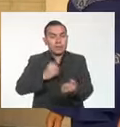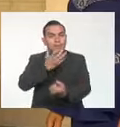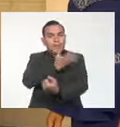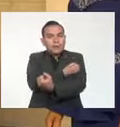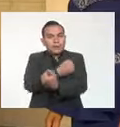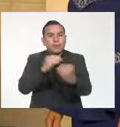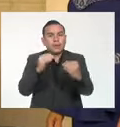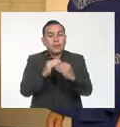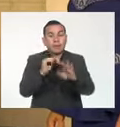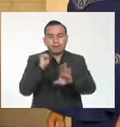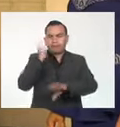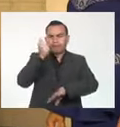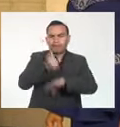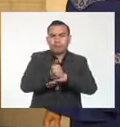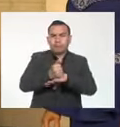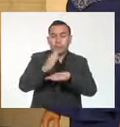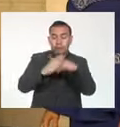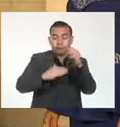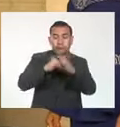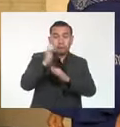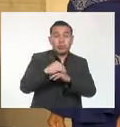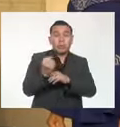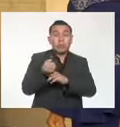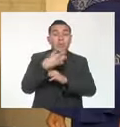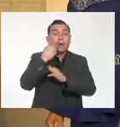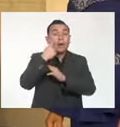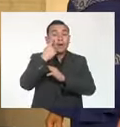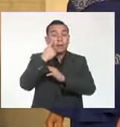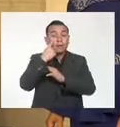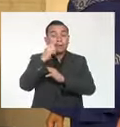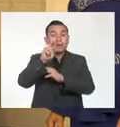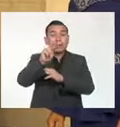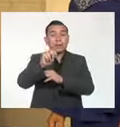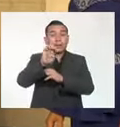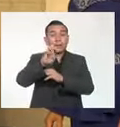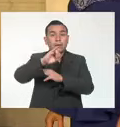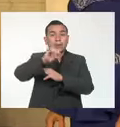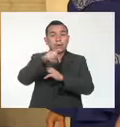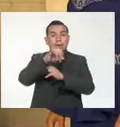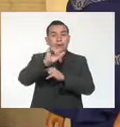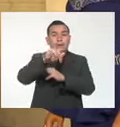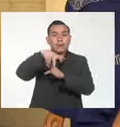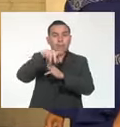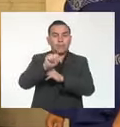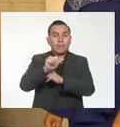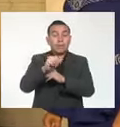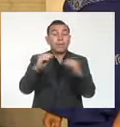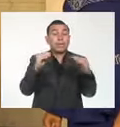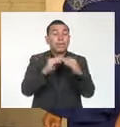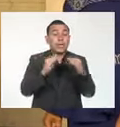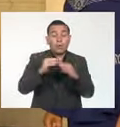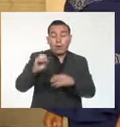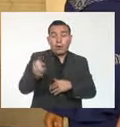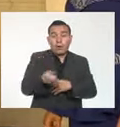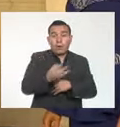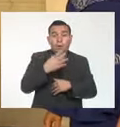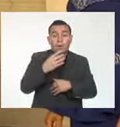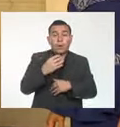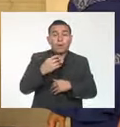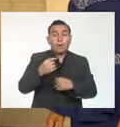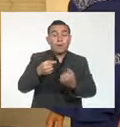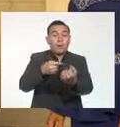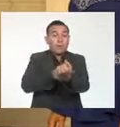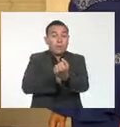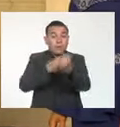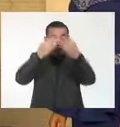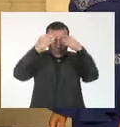sino también vamos a construir un nuevo hospital en la zona norte, en Nejapa, y vamos a construir totalmente nuevo el Hospital Rosales, que es el